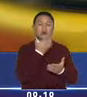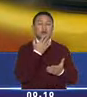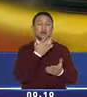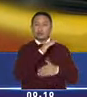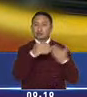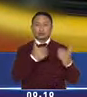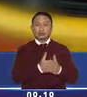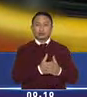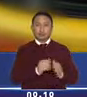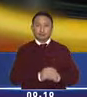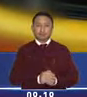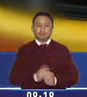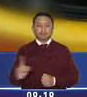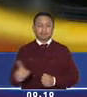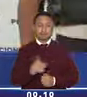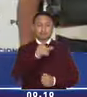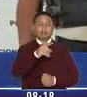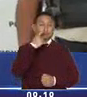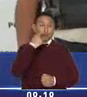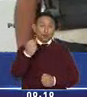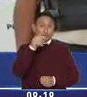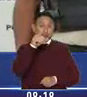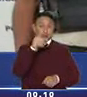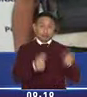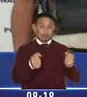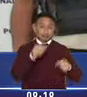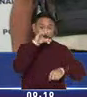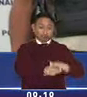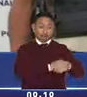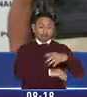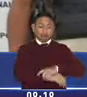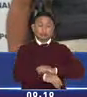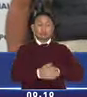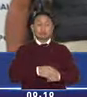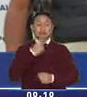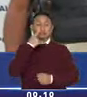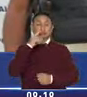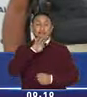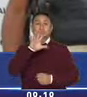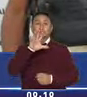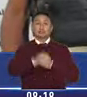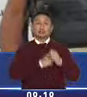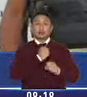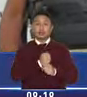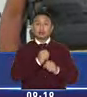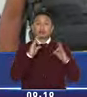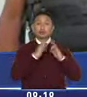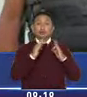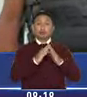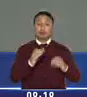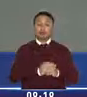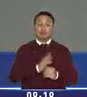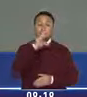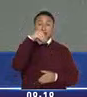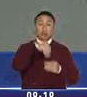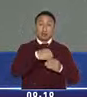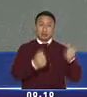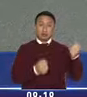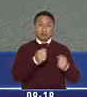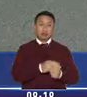colores. Entonces se procedió a la captura de quien conducía, un hombre de 45 años en Tumbaco. Y dentro del vehículo,